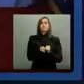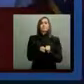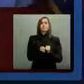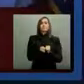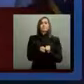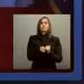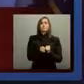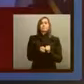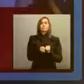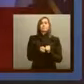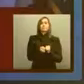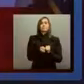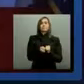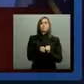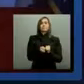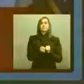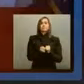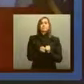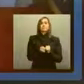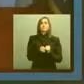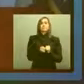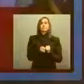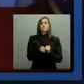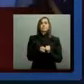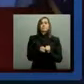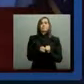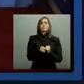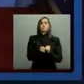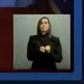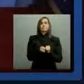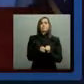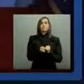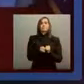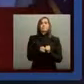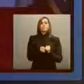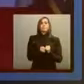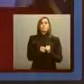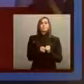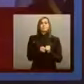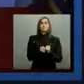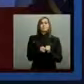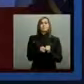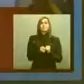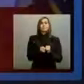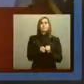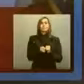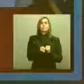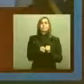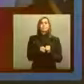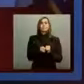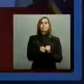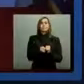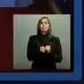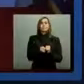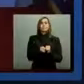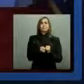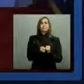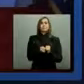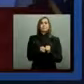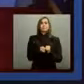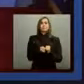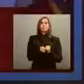abinader le dio al el control de precio fue que ese de control e internacional